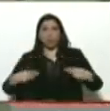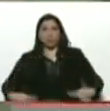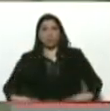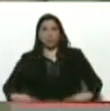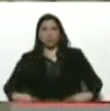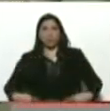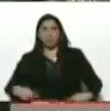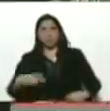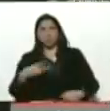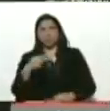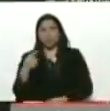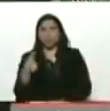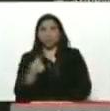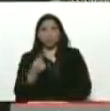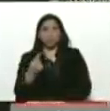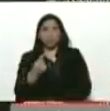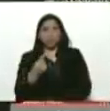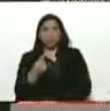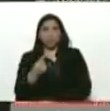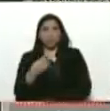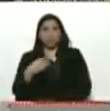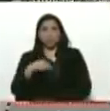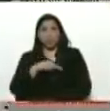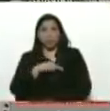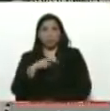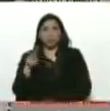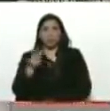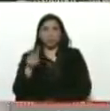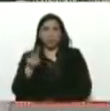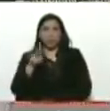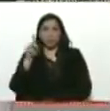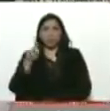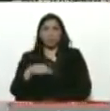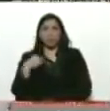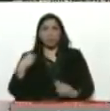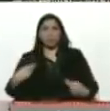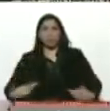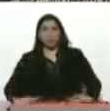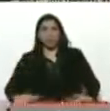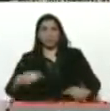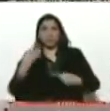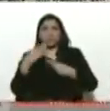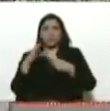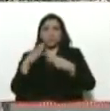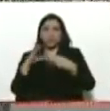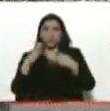no solo del patriota nuestro, sino uniformes de características